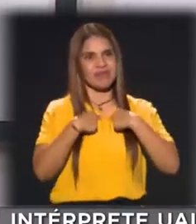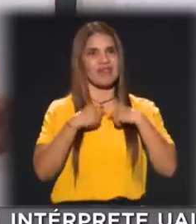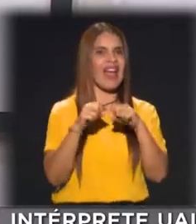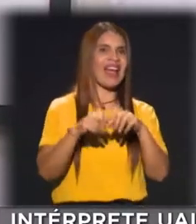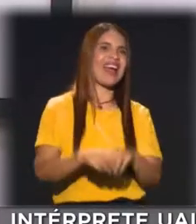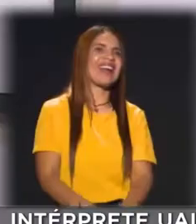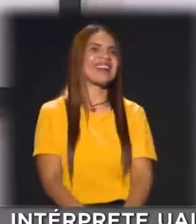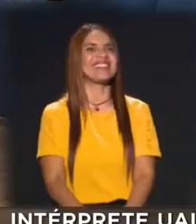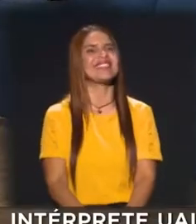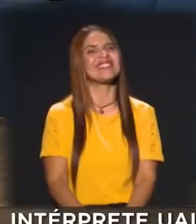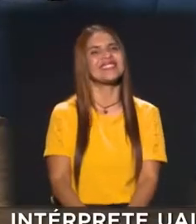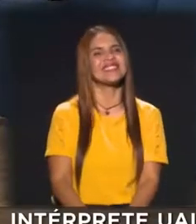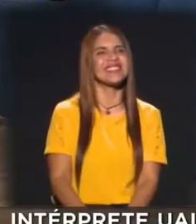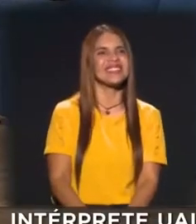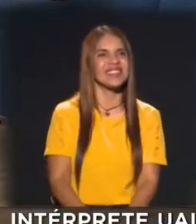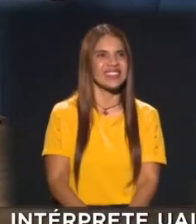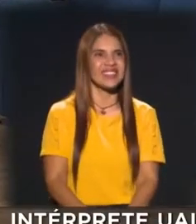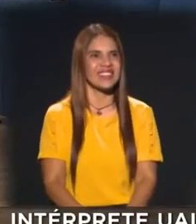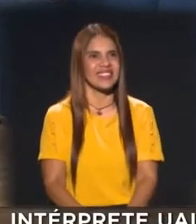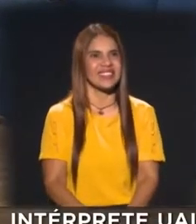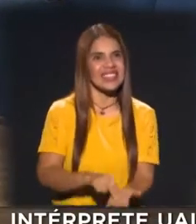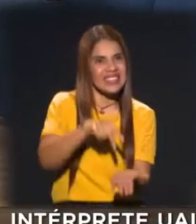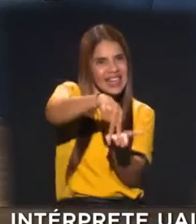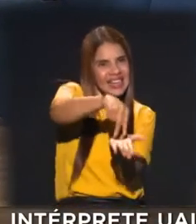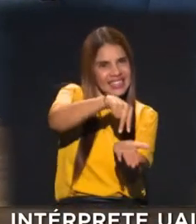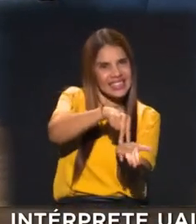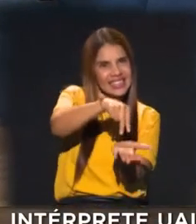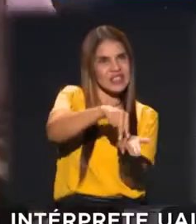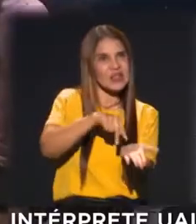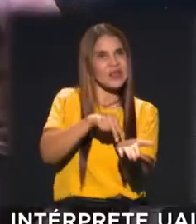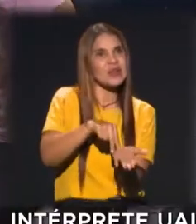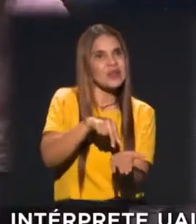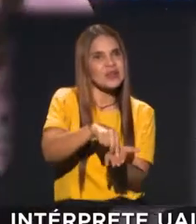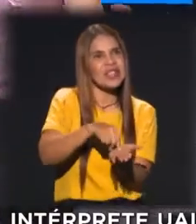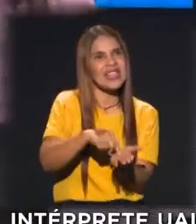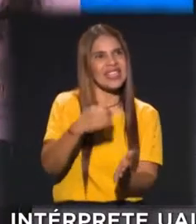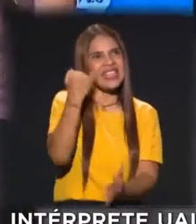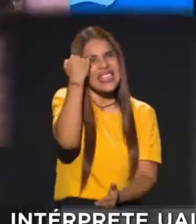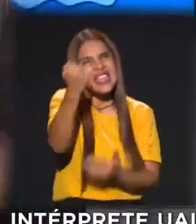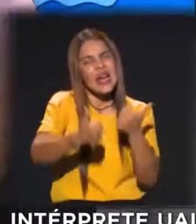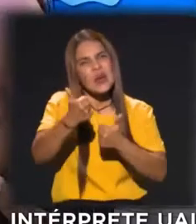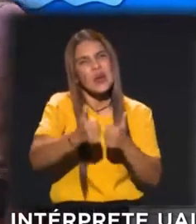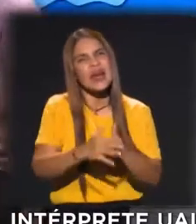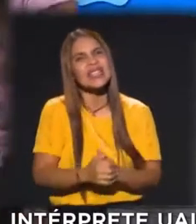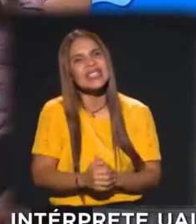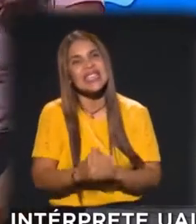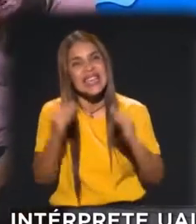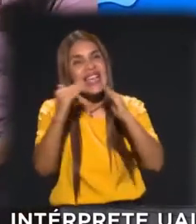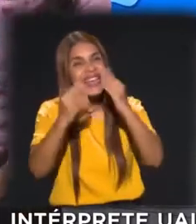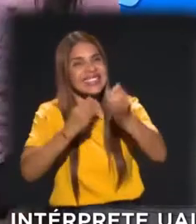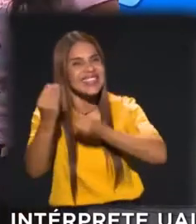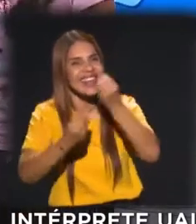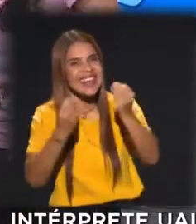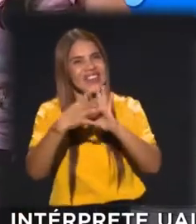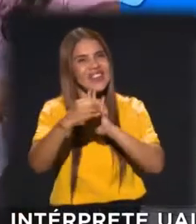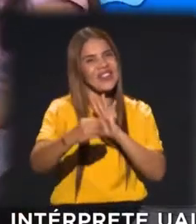Adelante y atrás. Y ahora se la dejo a usted. Gracias. Ustedes evalúen, por favor, en casa. A